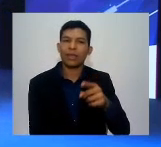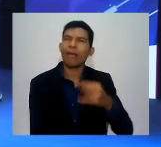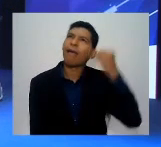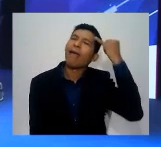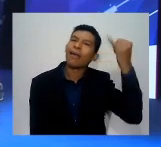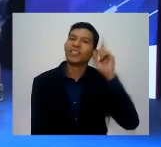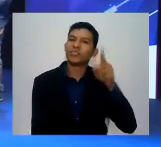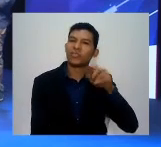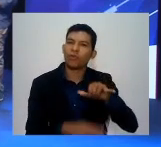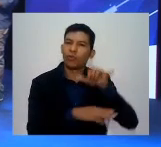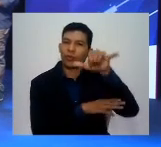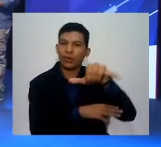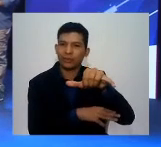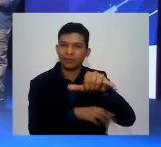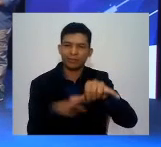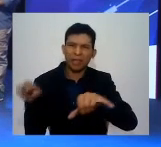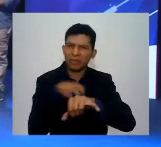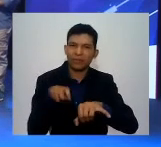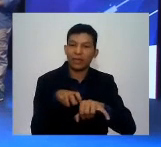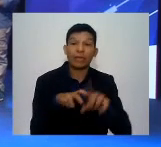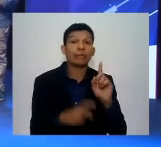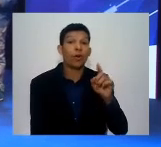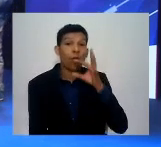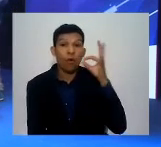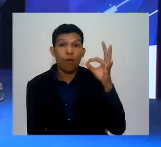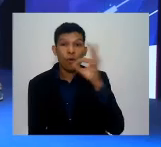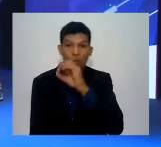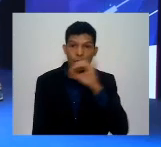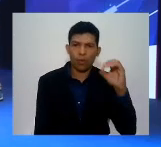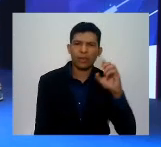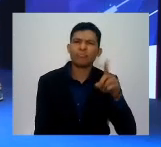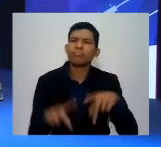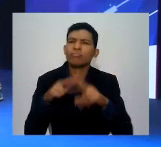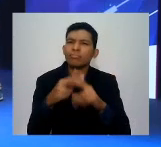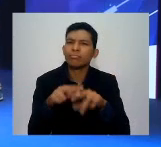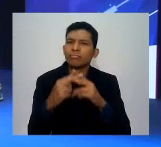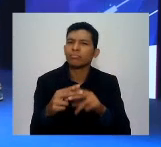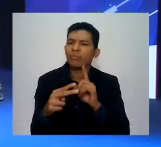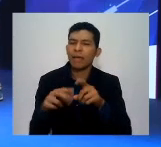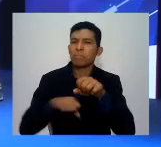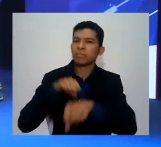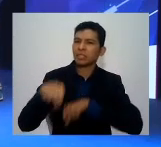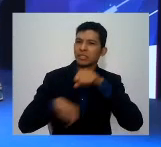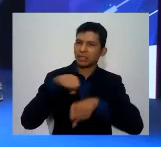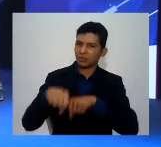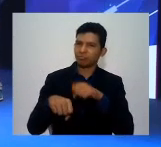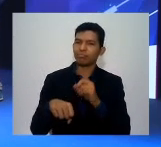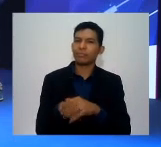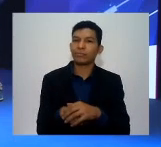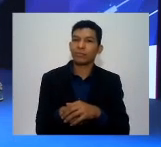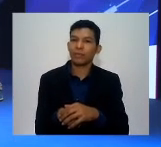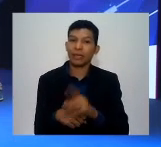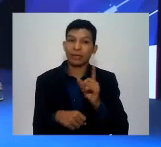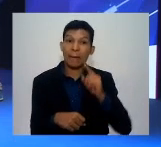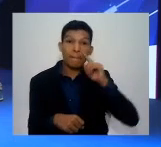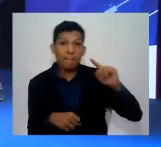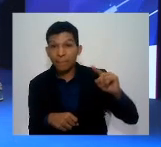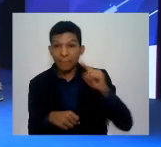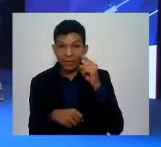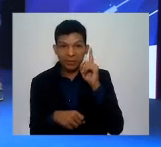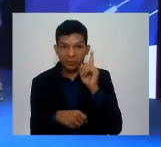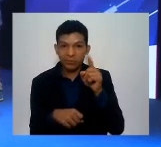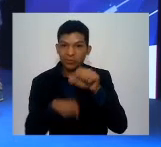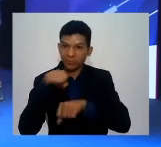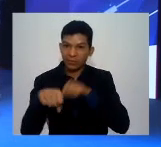posible. Y solamente los tienen en la parte de adelante. Los zapatos para corredores de maratón, corredores de fondo son más acolchados, ¿listo? Con el fin de que puedan